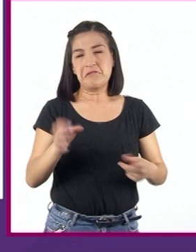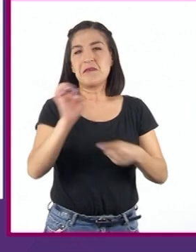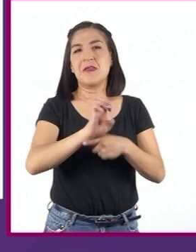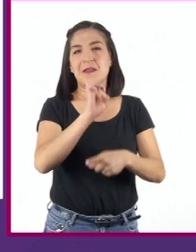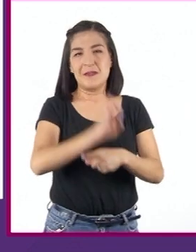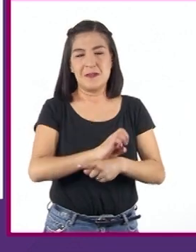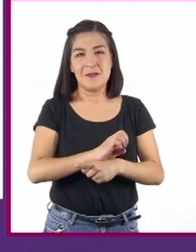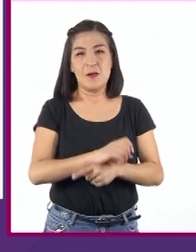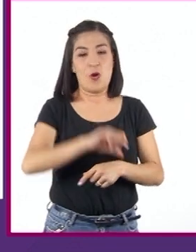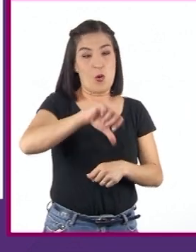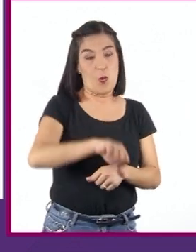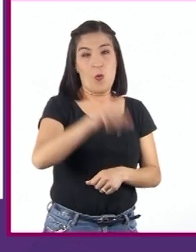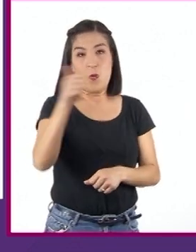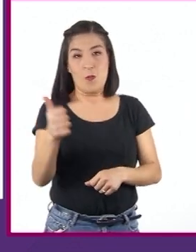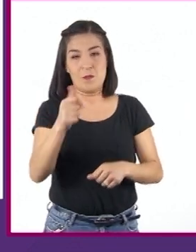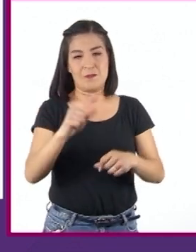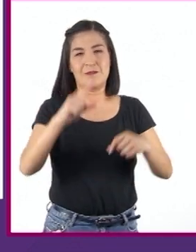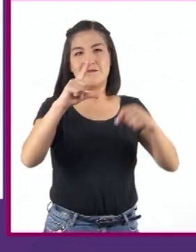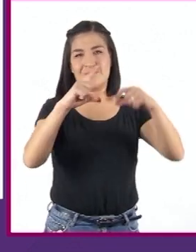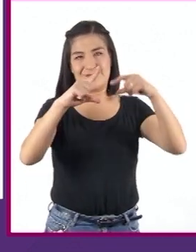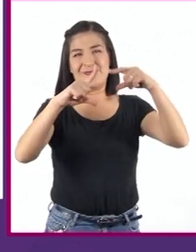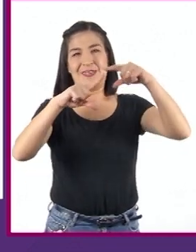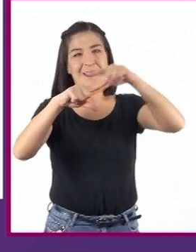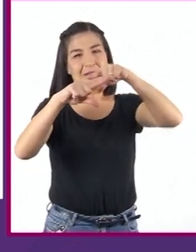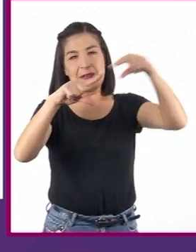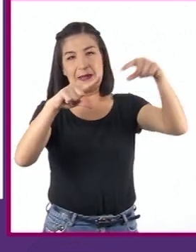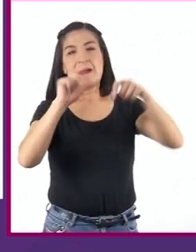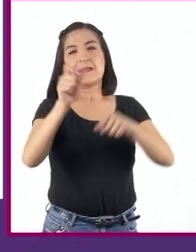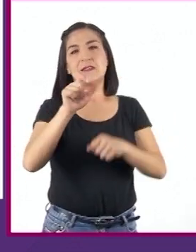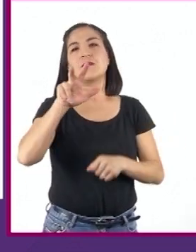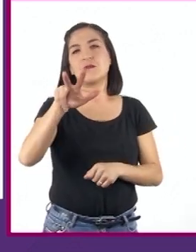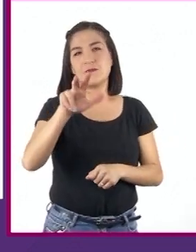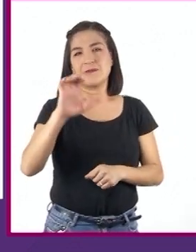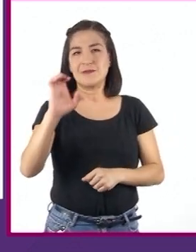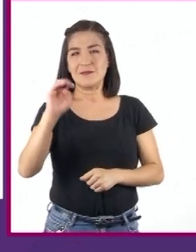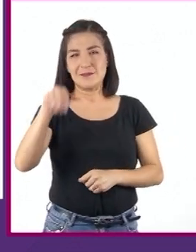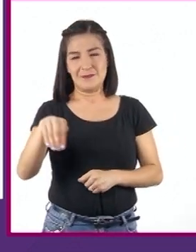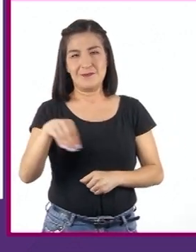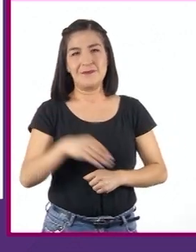entonces la otra diagonal debe medir 18 centímetros.